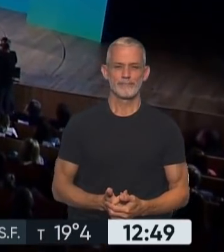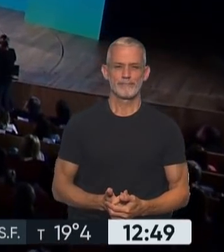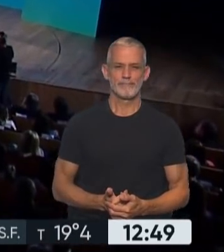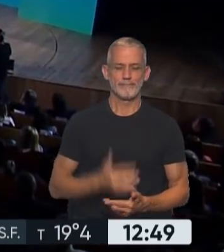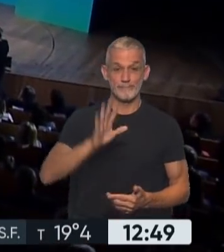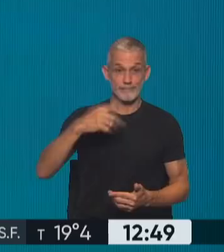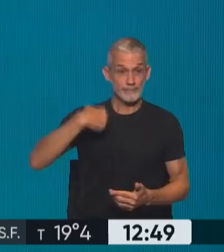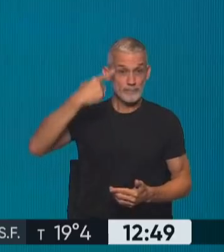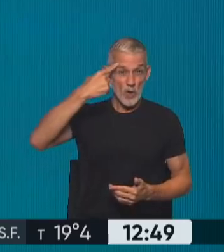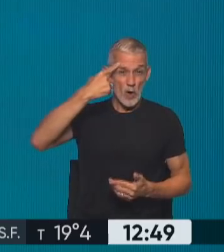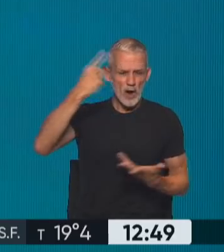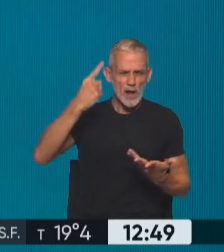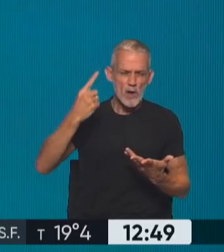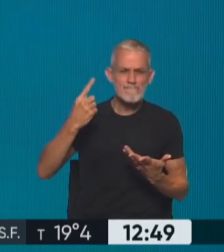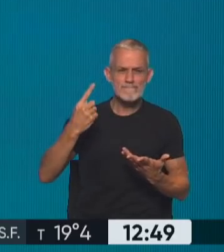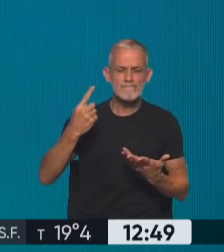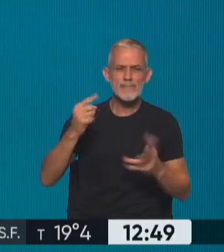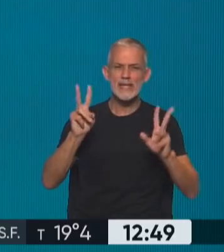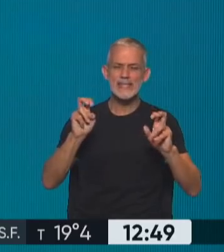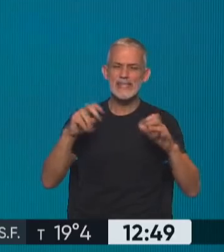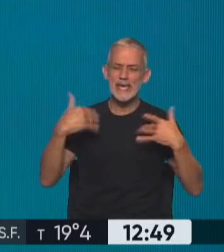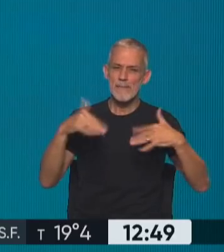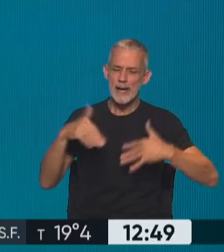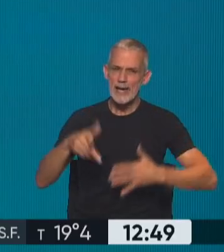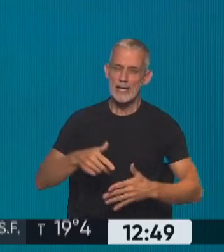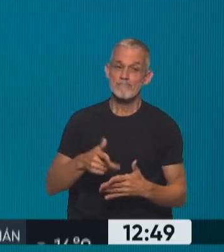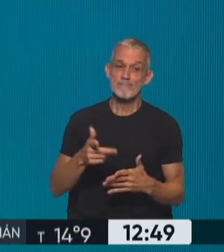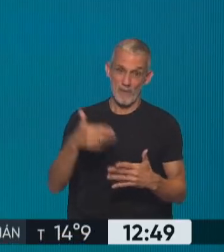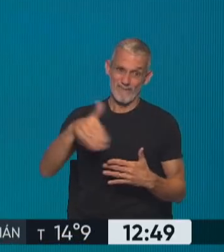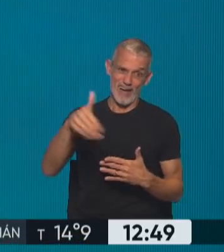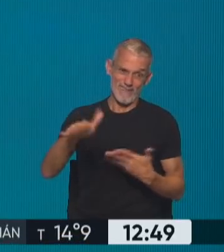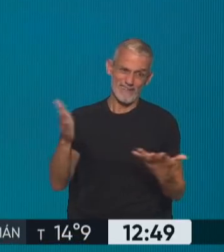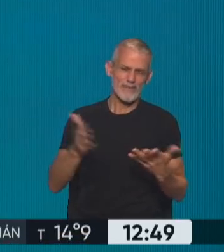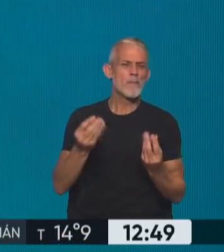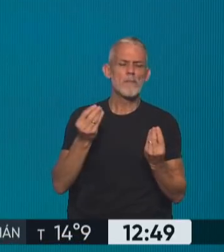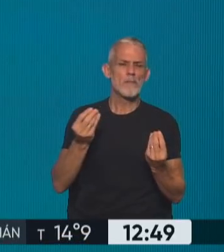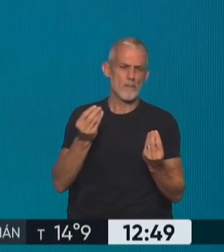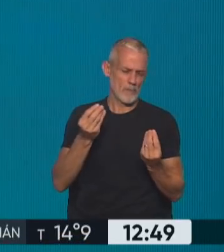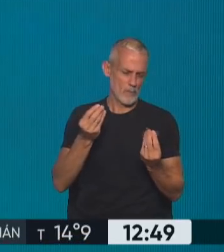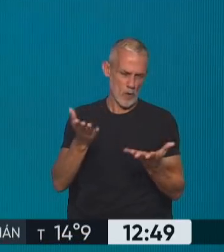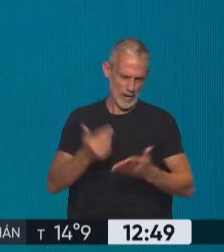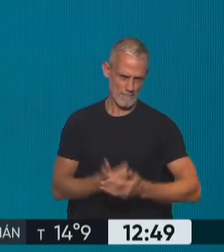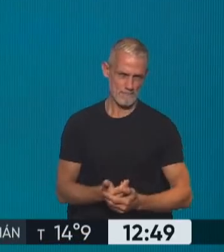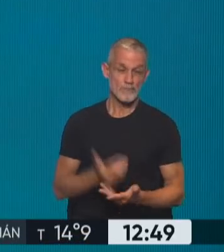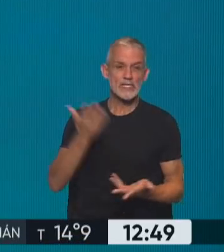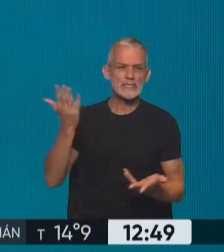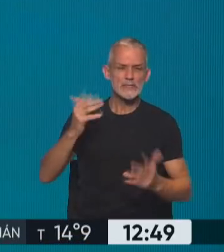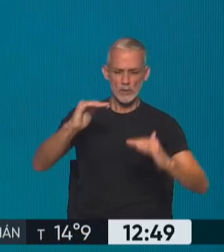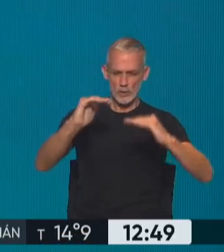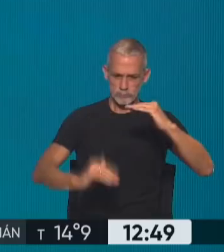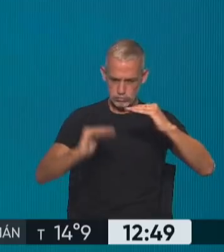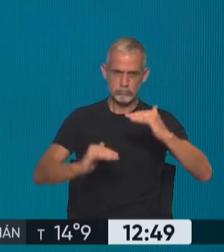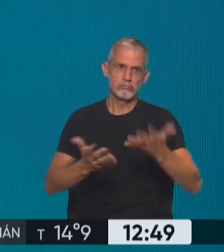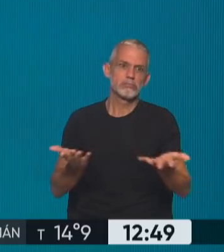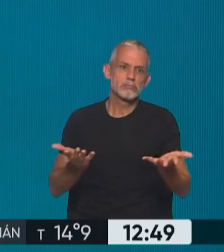Creo que la gran discusión va a ser esta, porque las